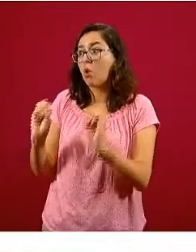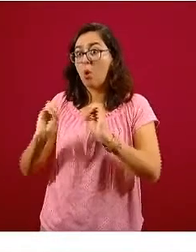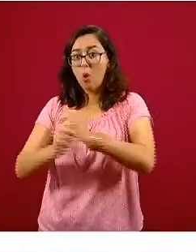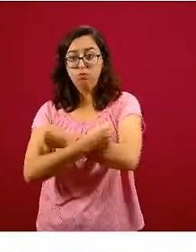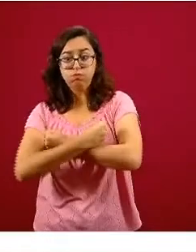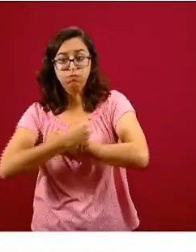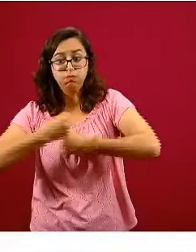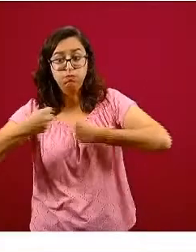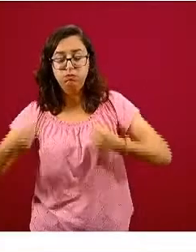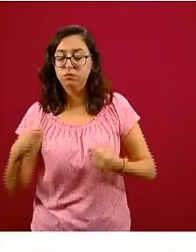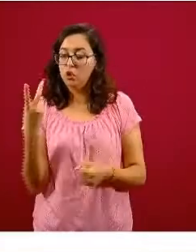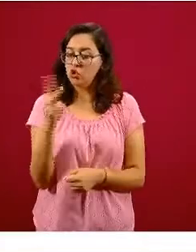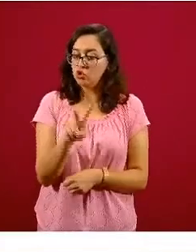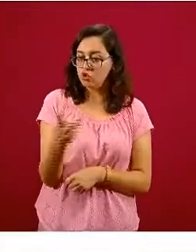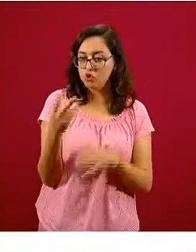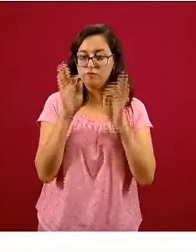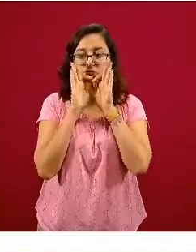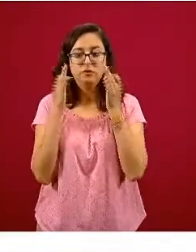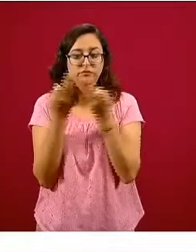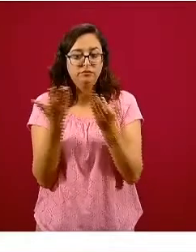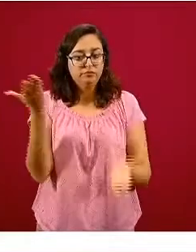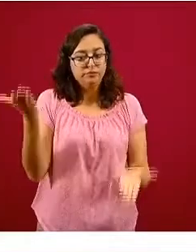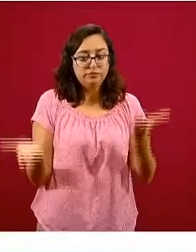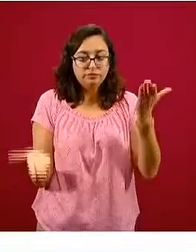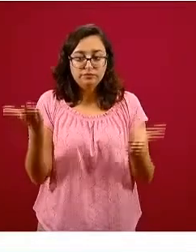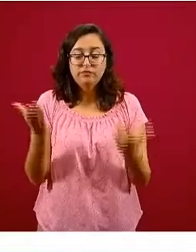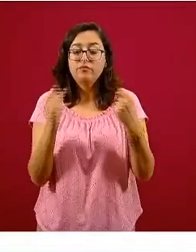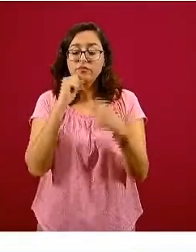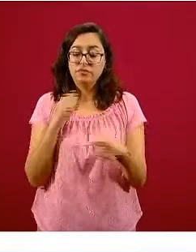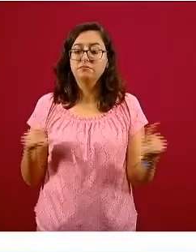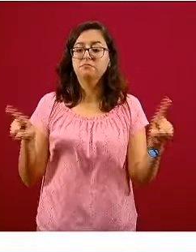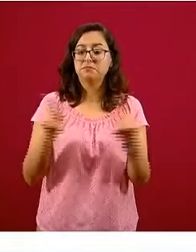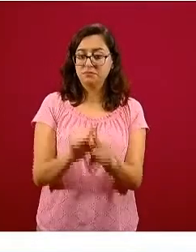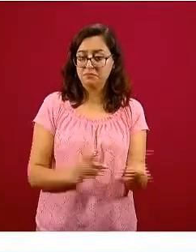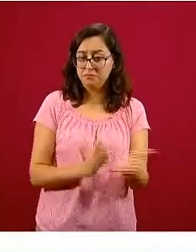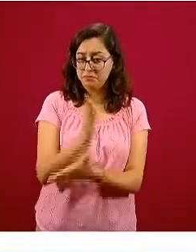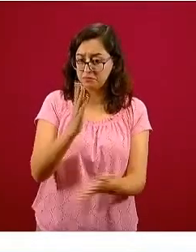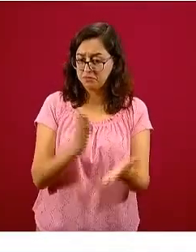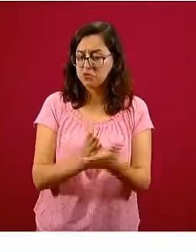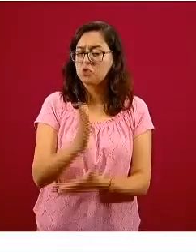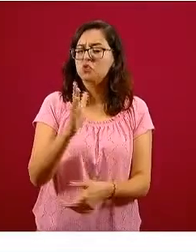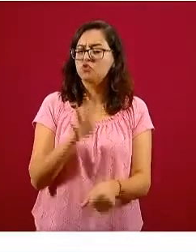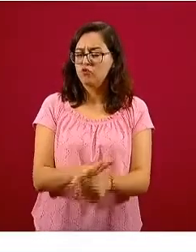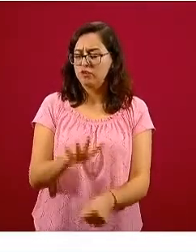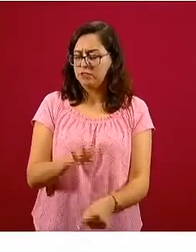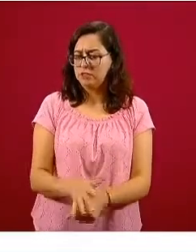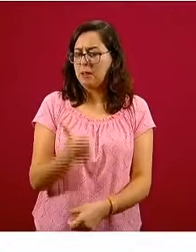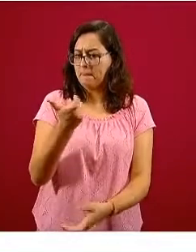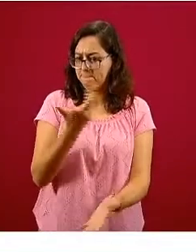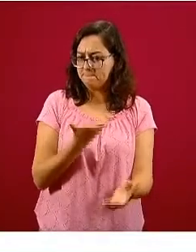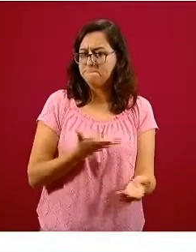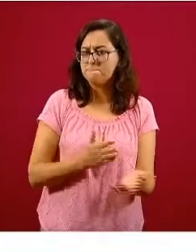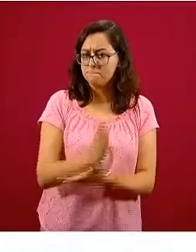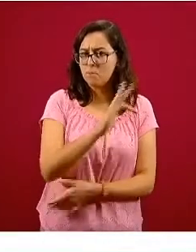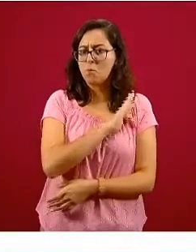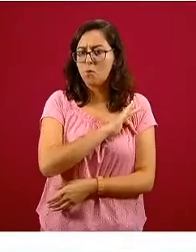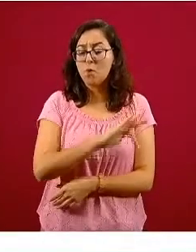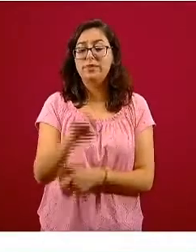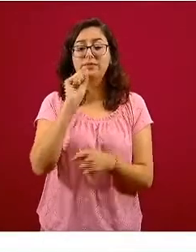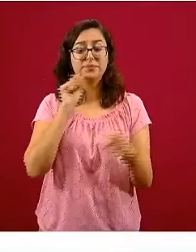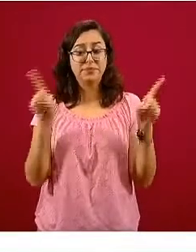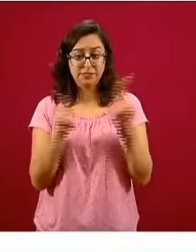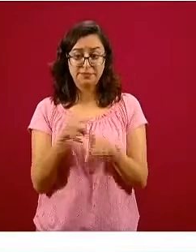incluirse alimentos asequibles y culturalmente pertinentes. Y también necesitamos campañas de